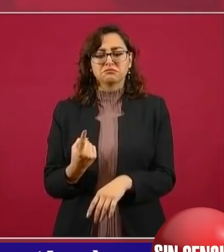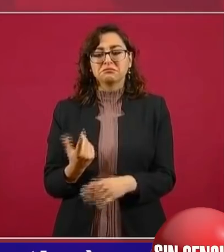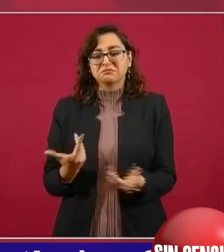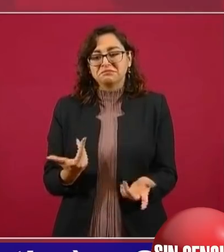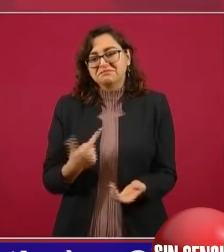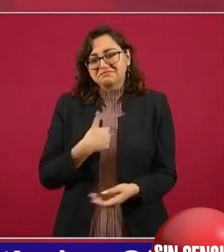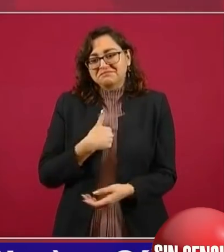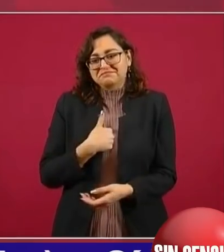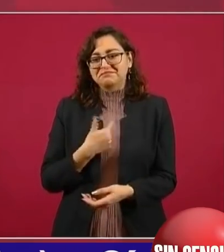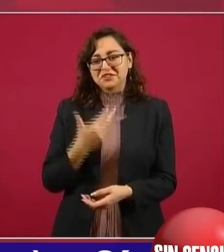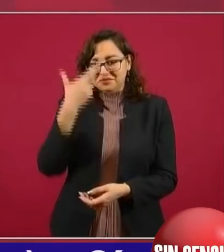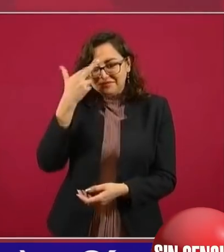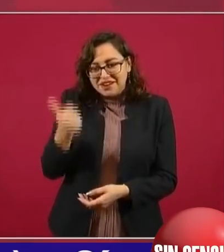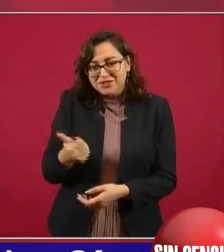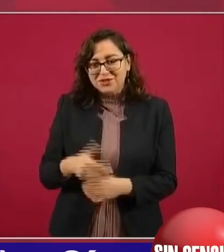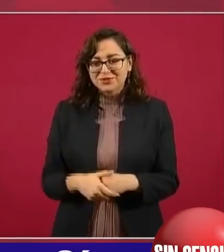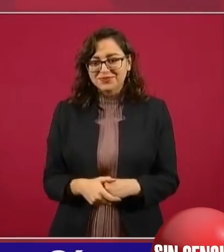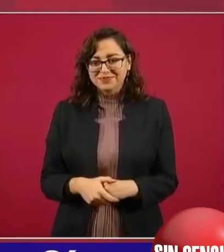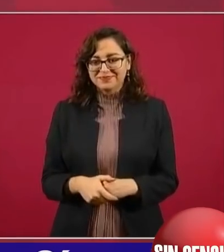la razón.